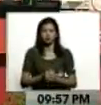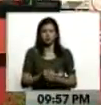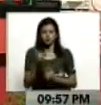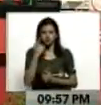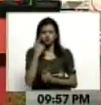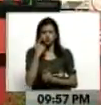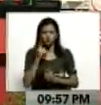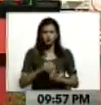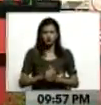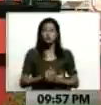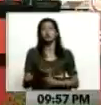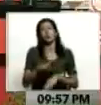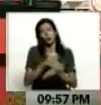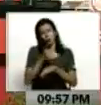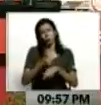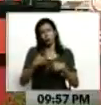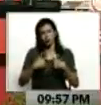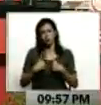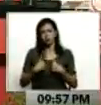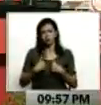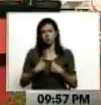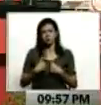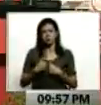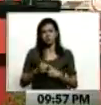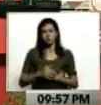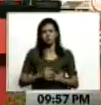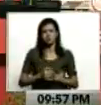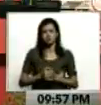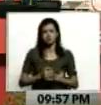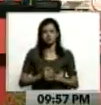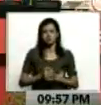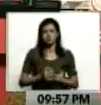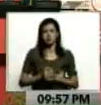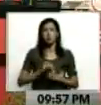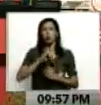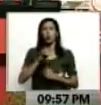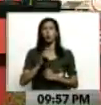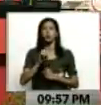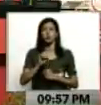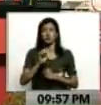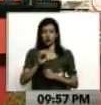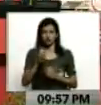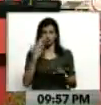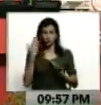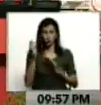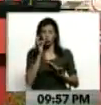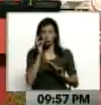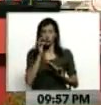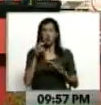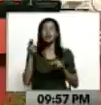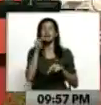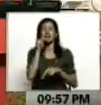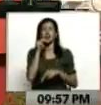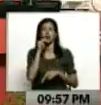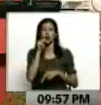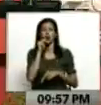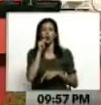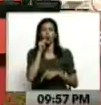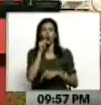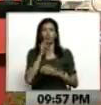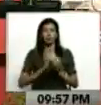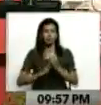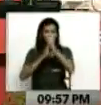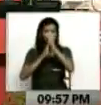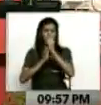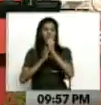mira cometimos aquí una culpa mía Aquí está también José Alcalá Ojeda Nieto de Fabricio